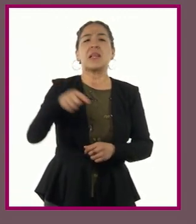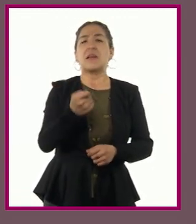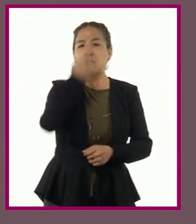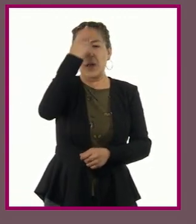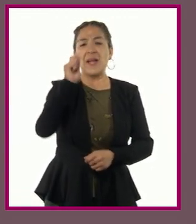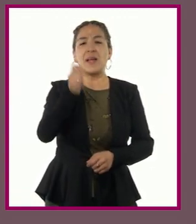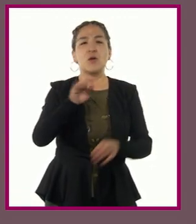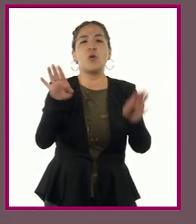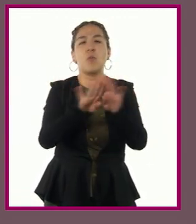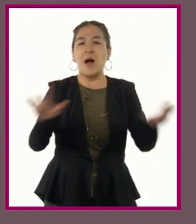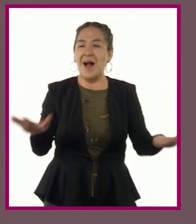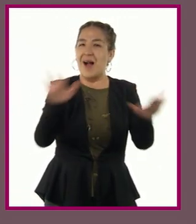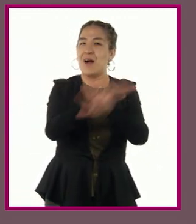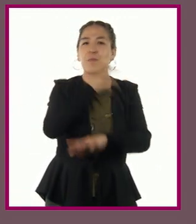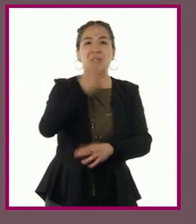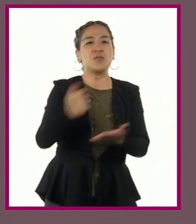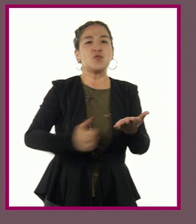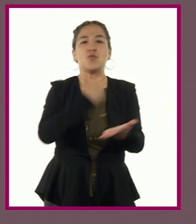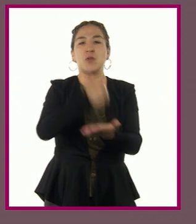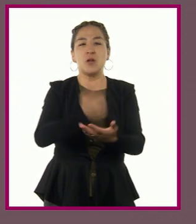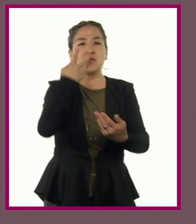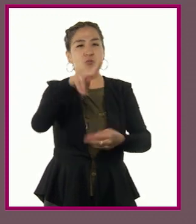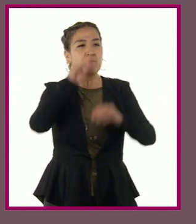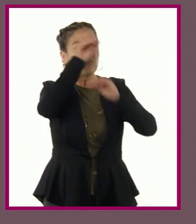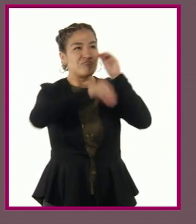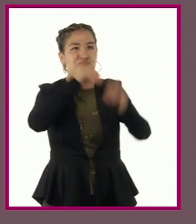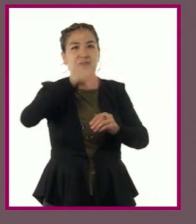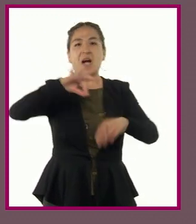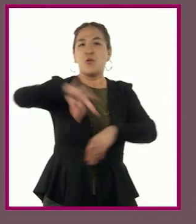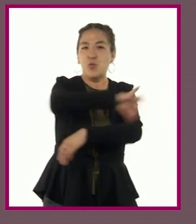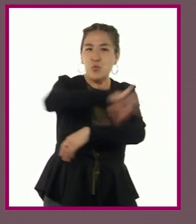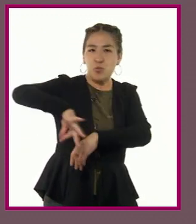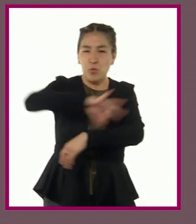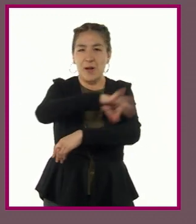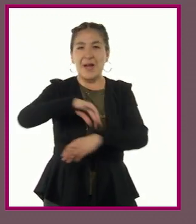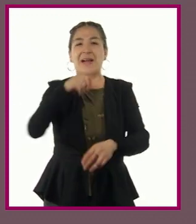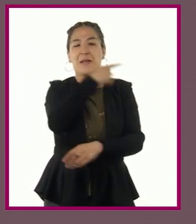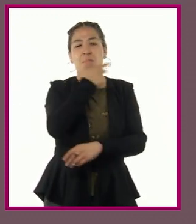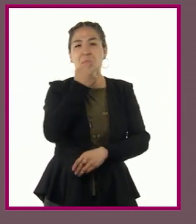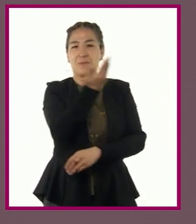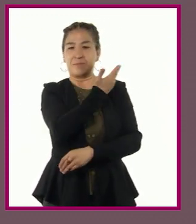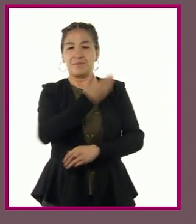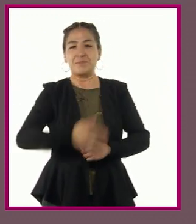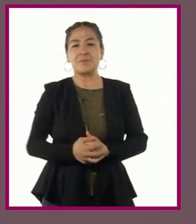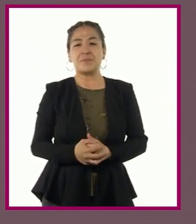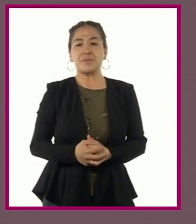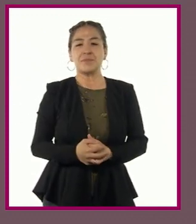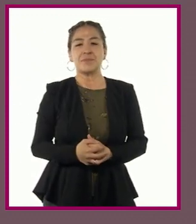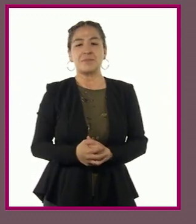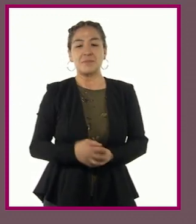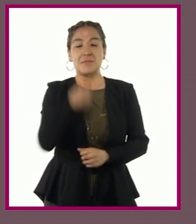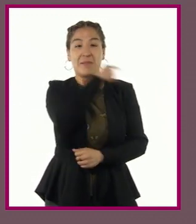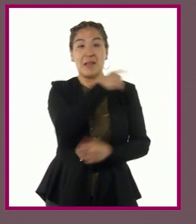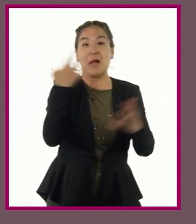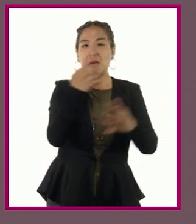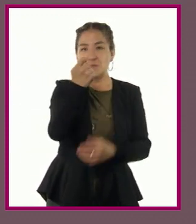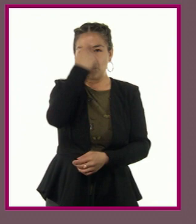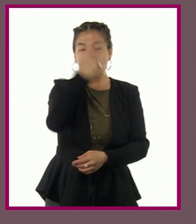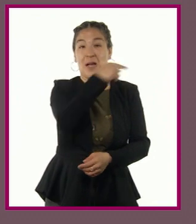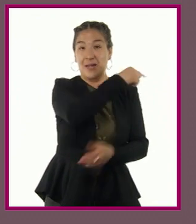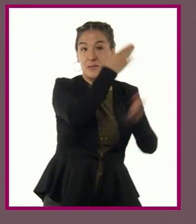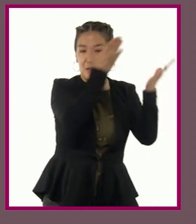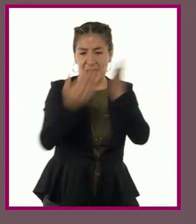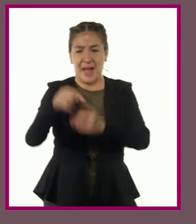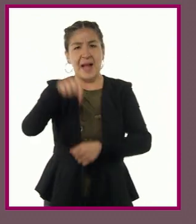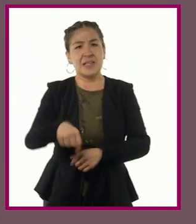la transformación de la ciudad con sus obras arquitectónicas, como el valenciano Manuel Tolsá, quien llegó a Nueva España